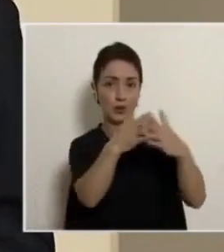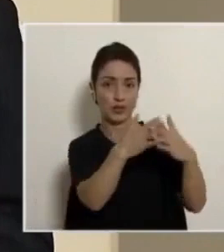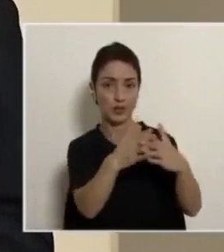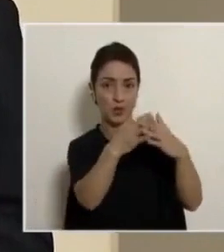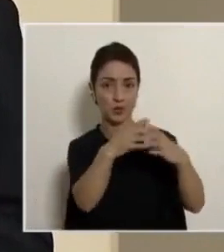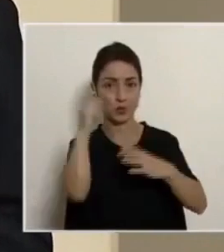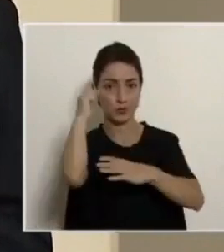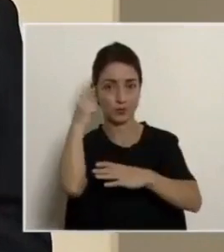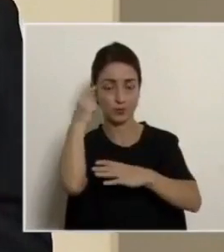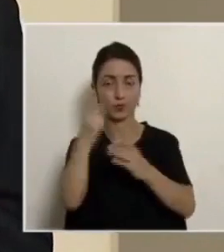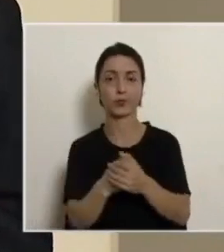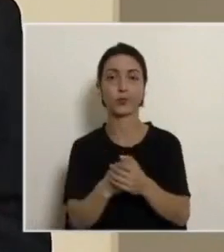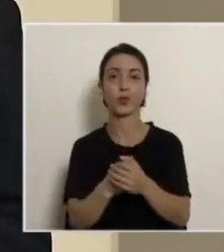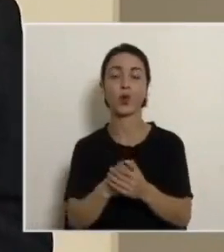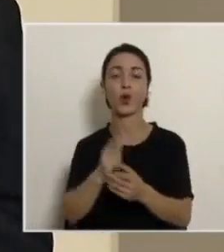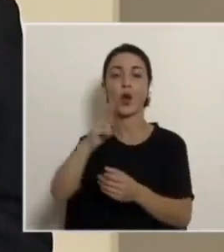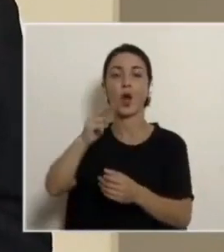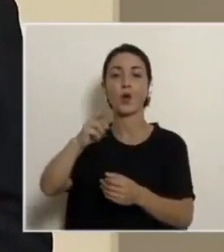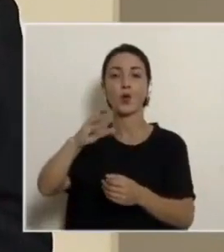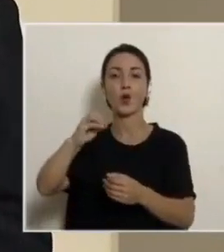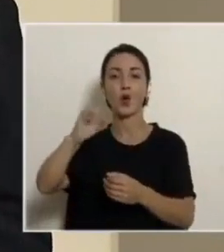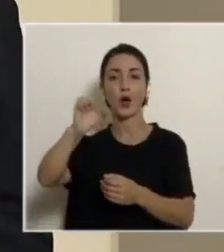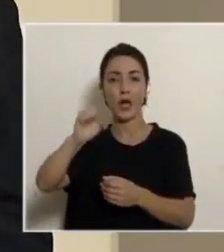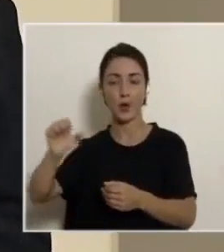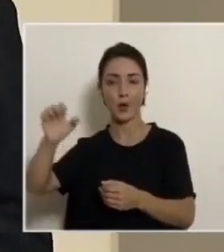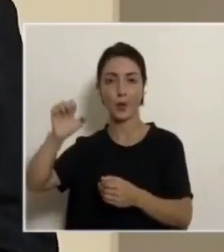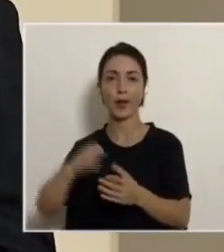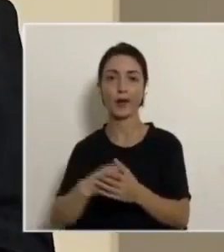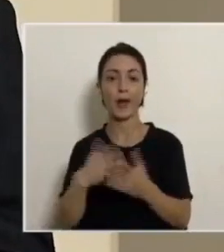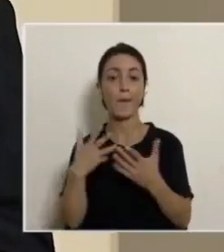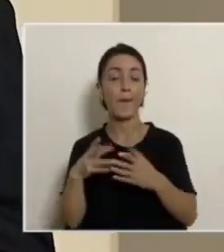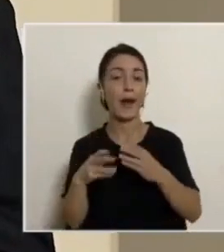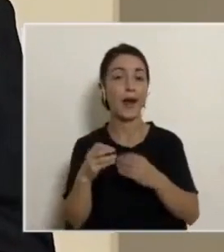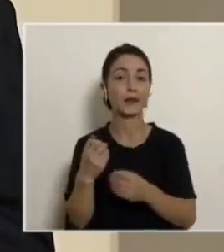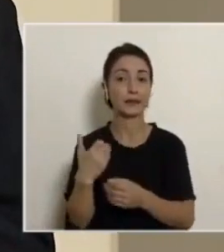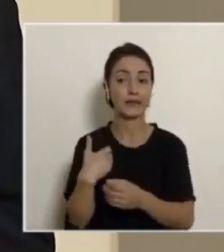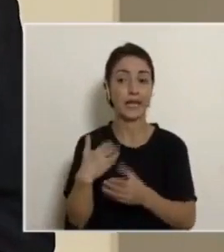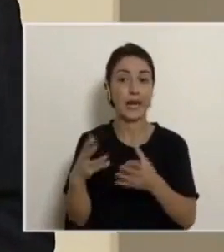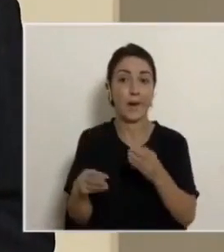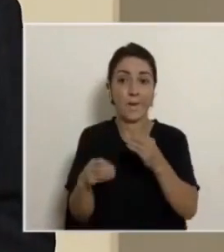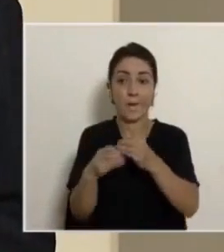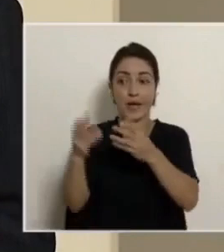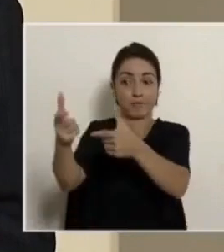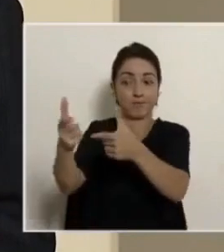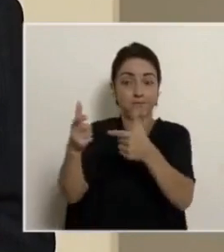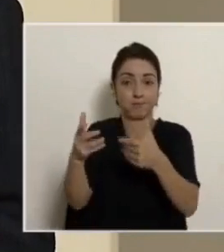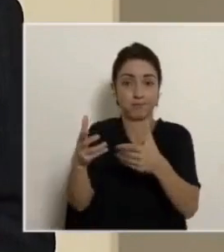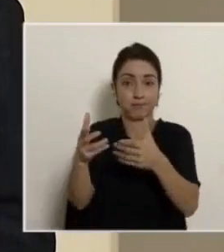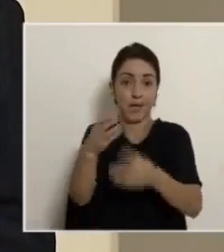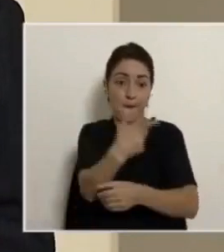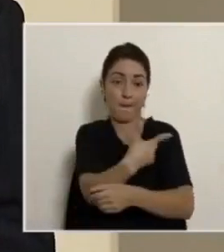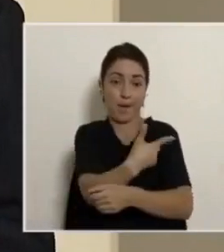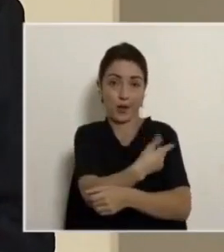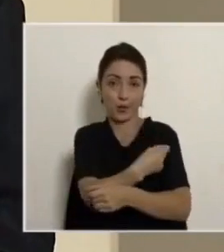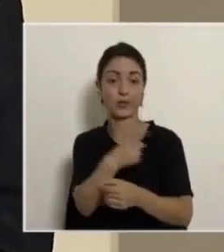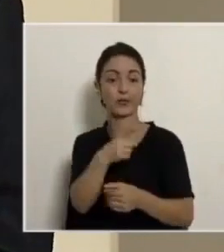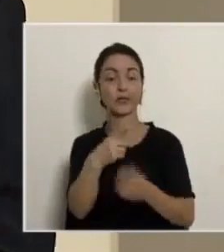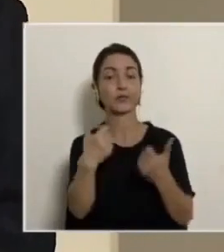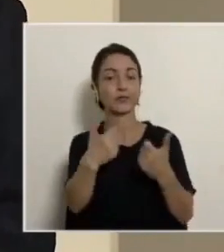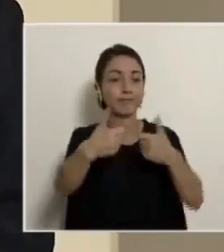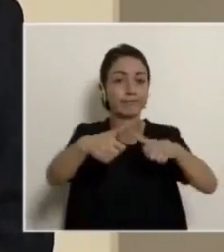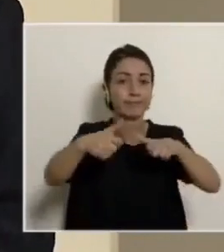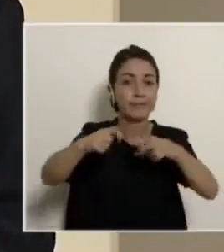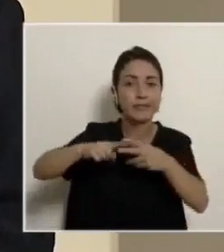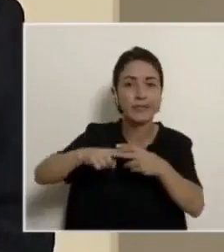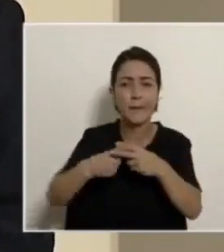como con la Unión Europea, en procura de obtener más vacunas. De modo que esas gestiones se